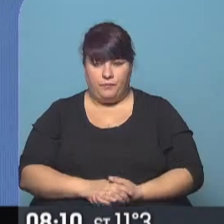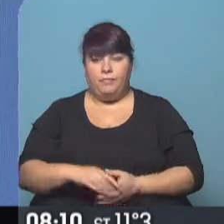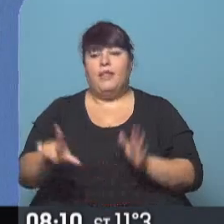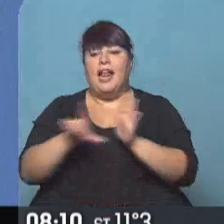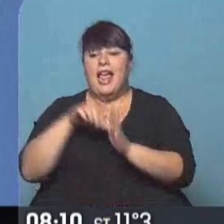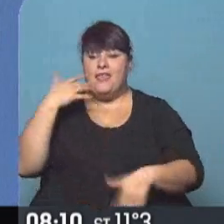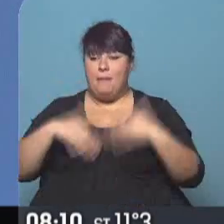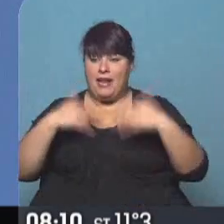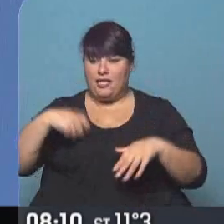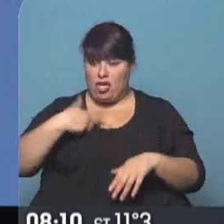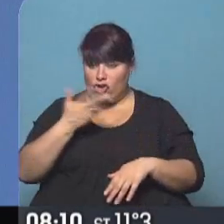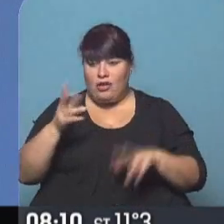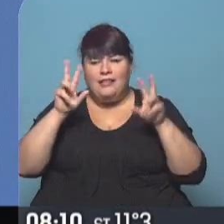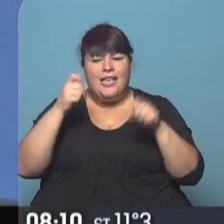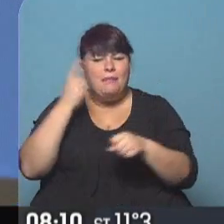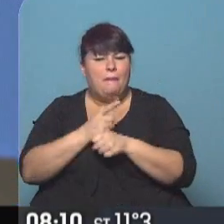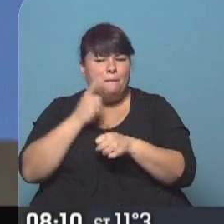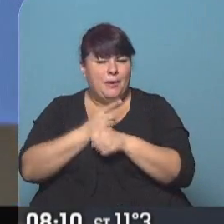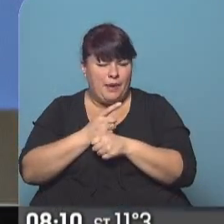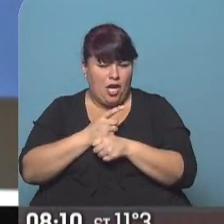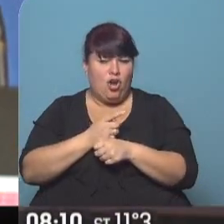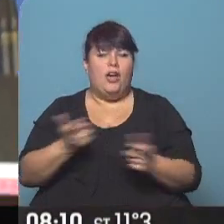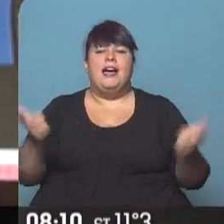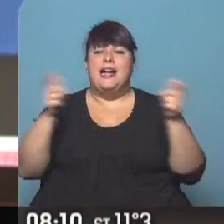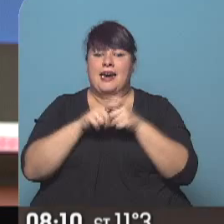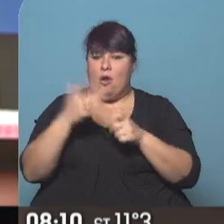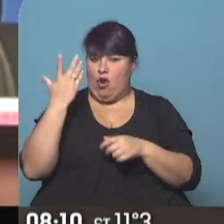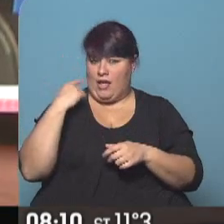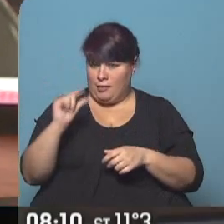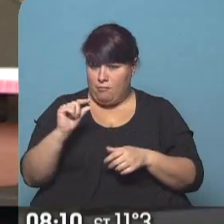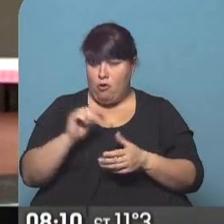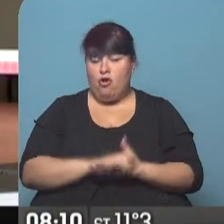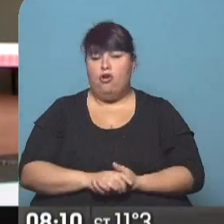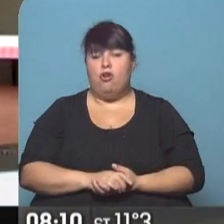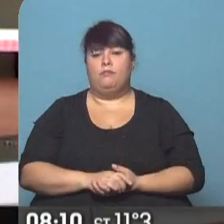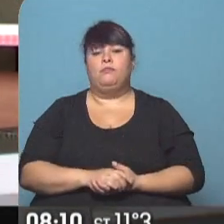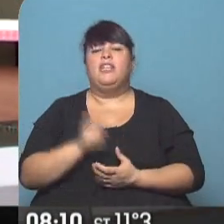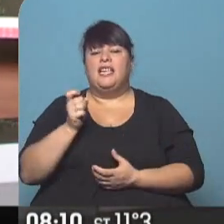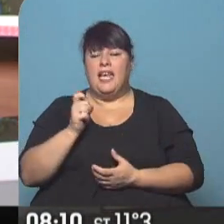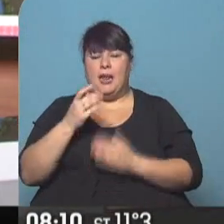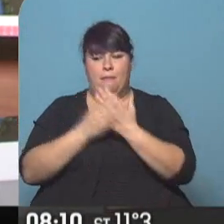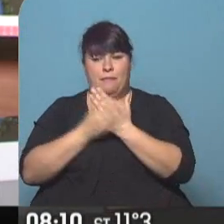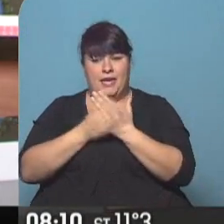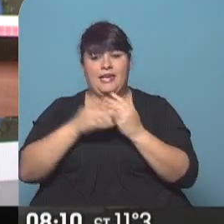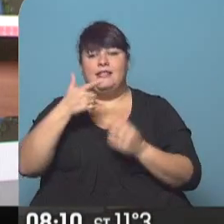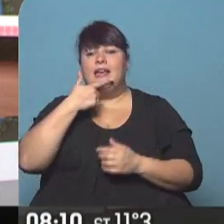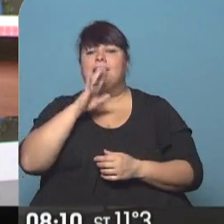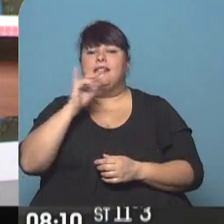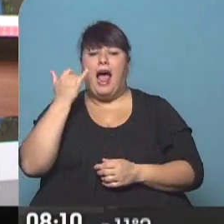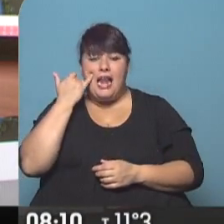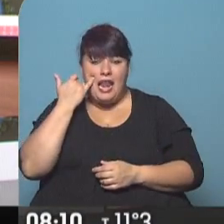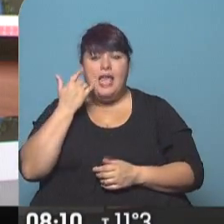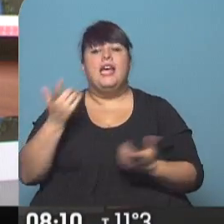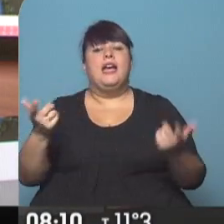la ley de emergencia social como tema central en el encuentro que en las últimas horas mantuvieron la ministra Carolina Stanley,